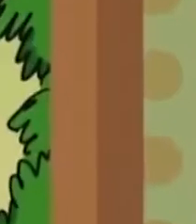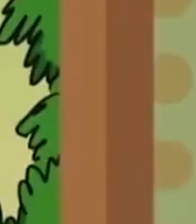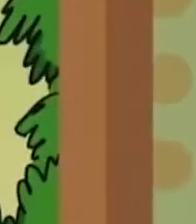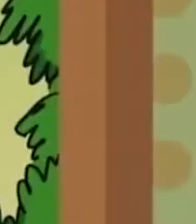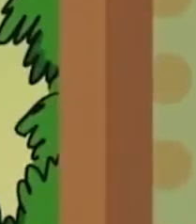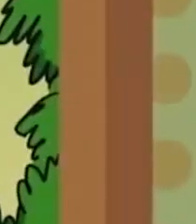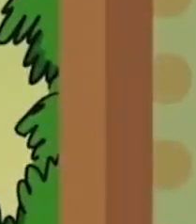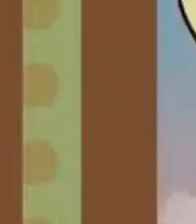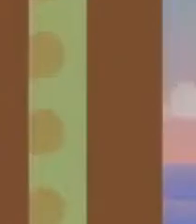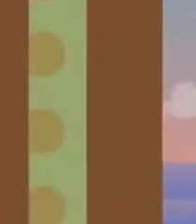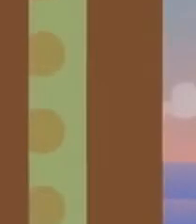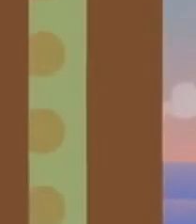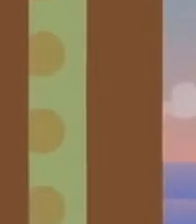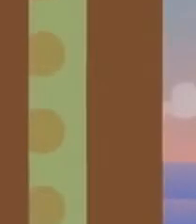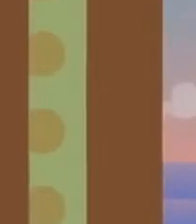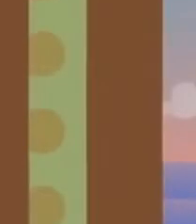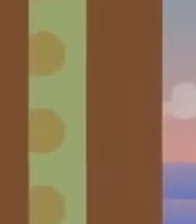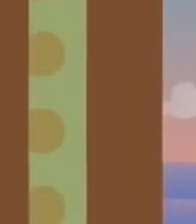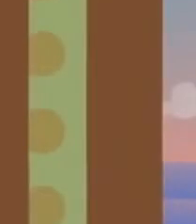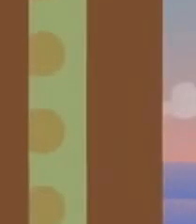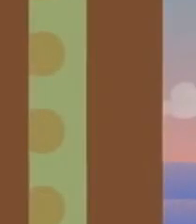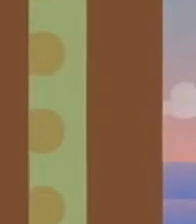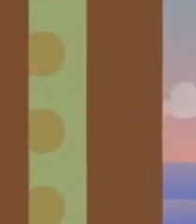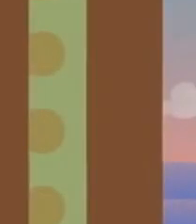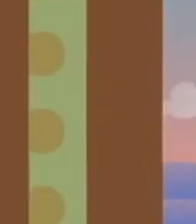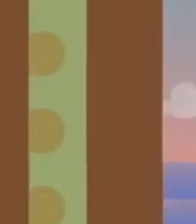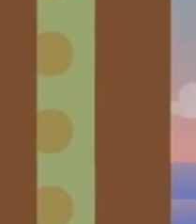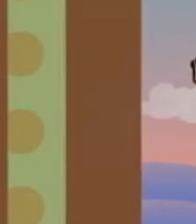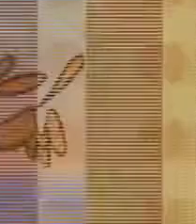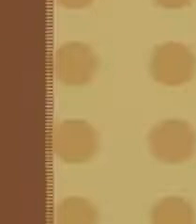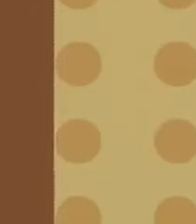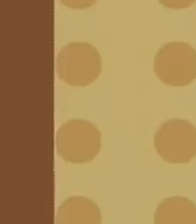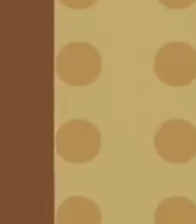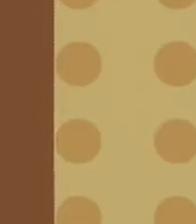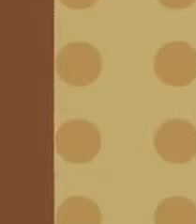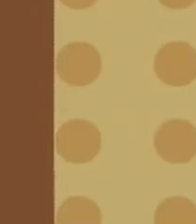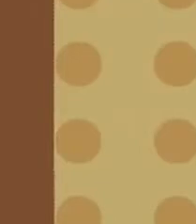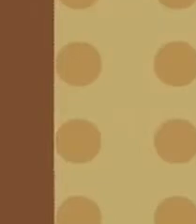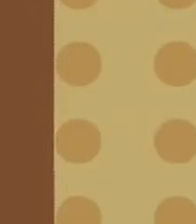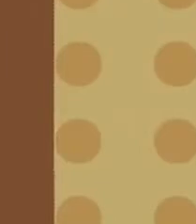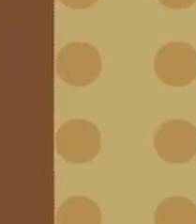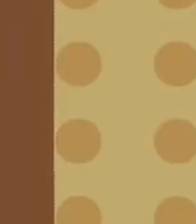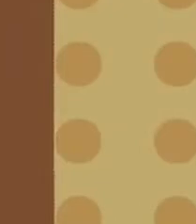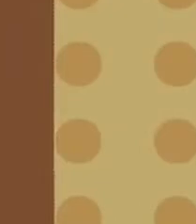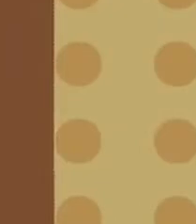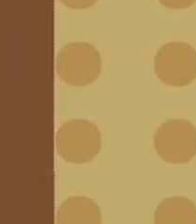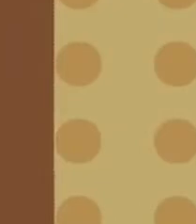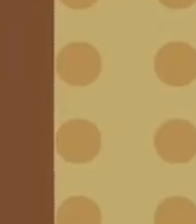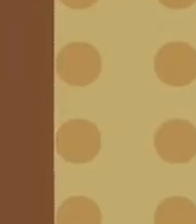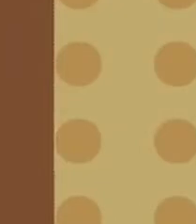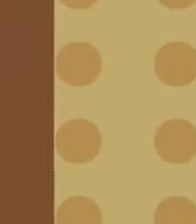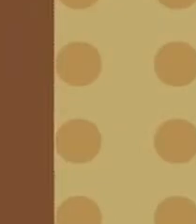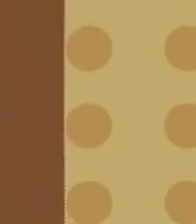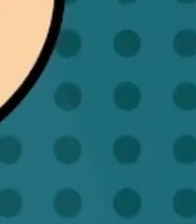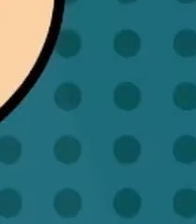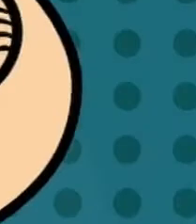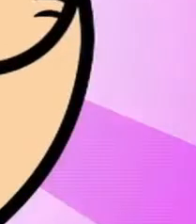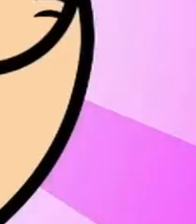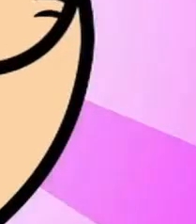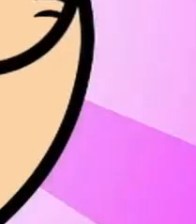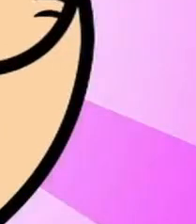María Pérez. Soy de Costa Rica, me vine persiguiendo el gran sueño americano y lo conseguí con todo y